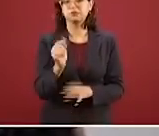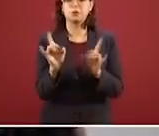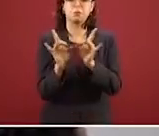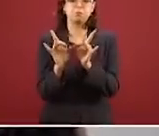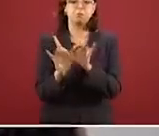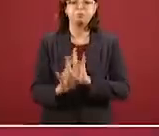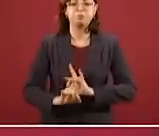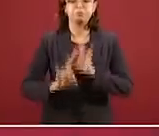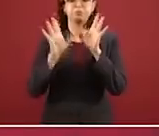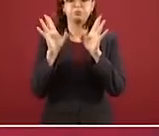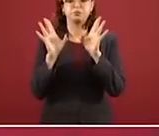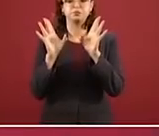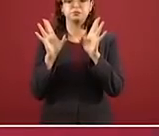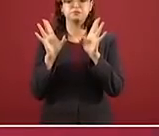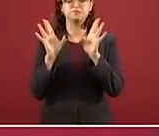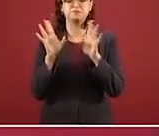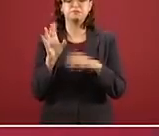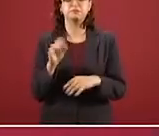esta